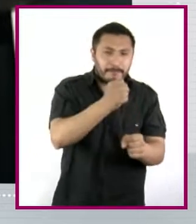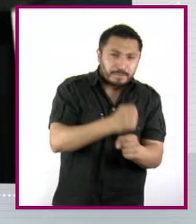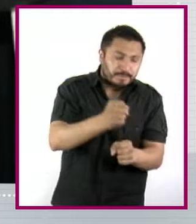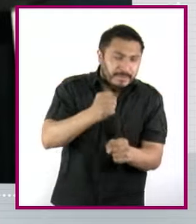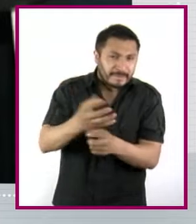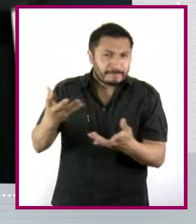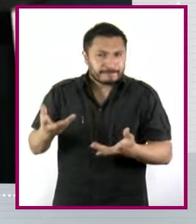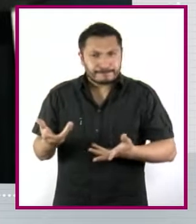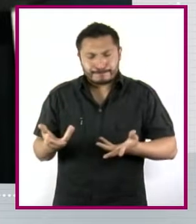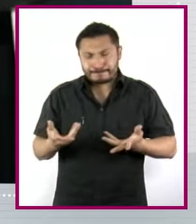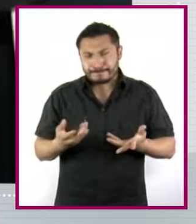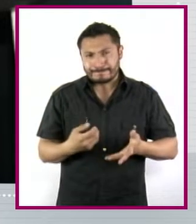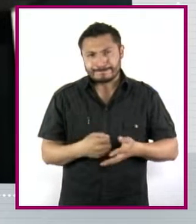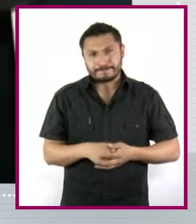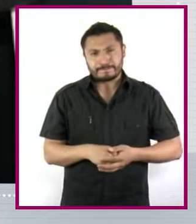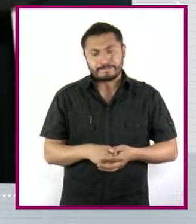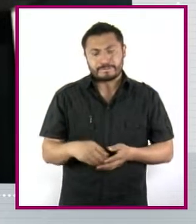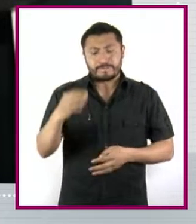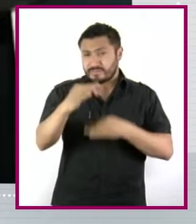que